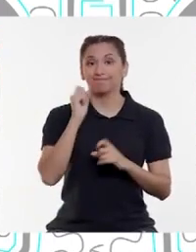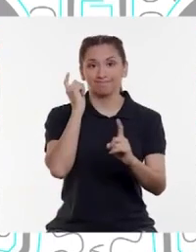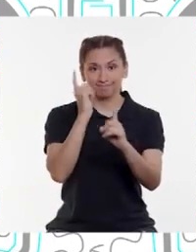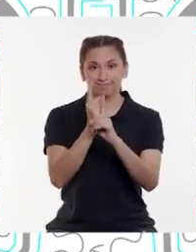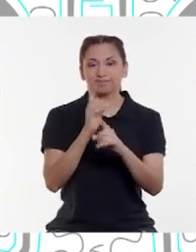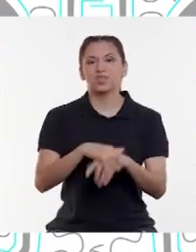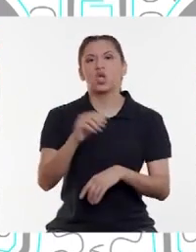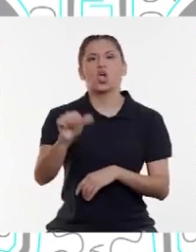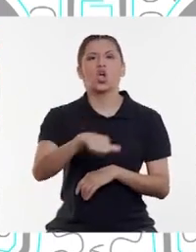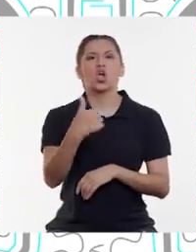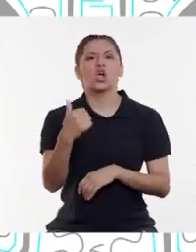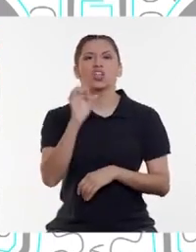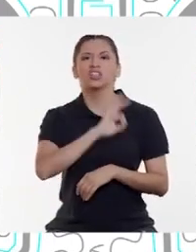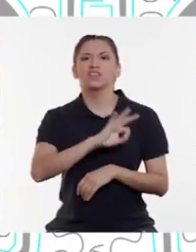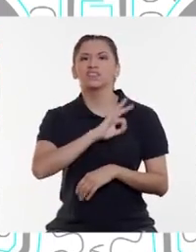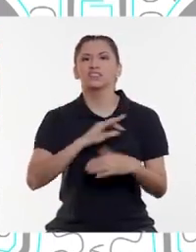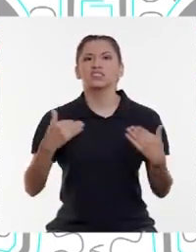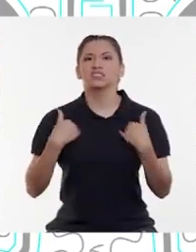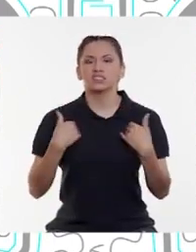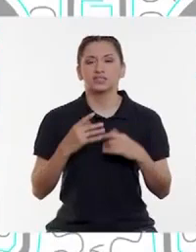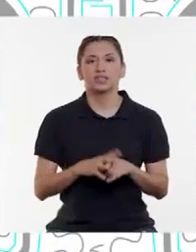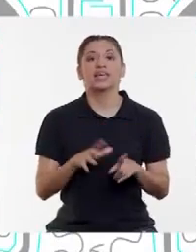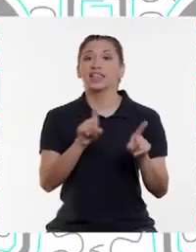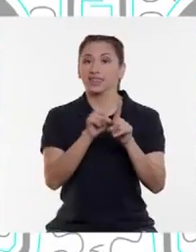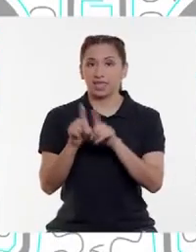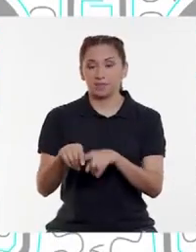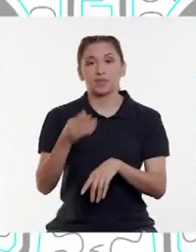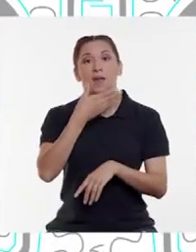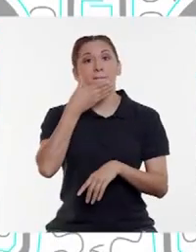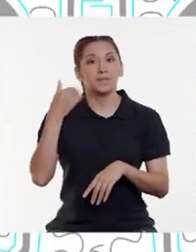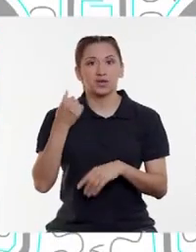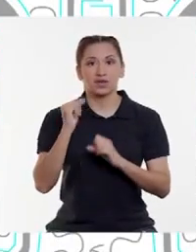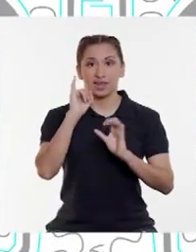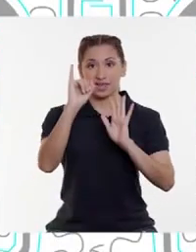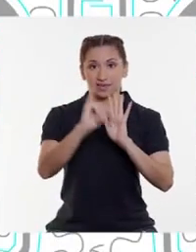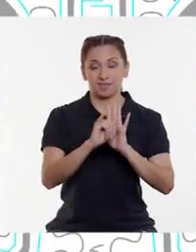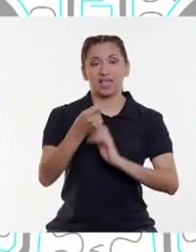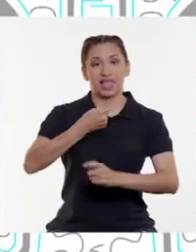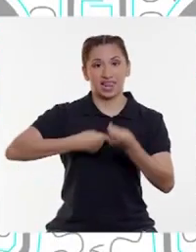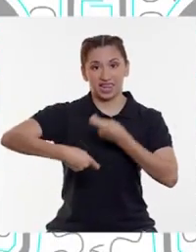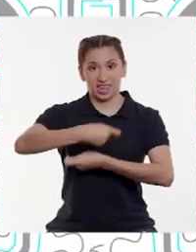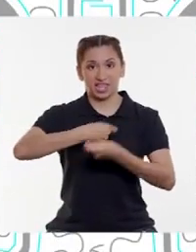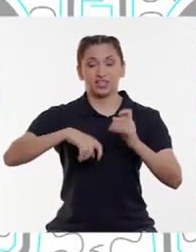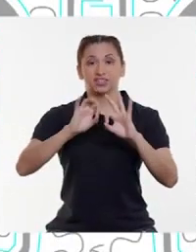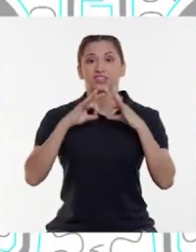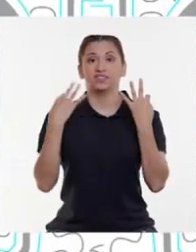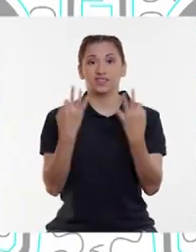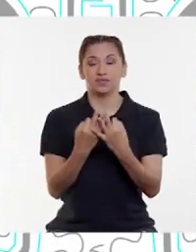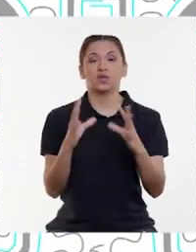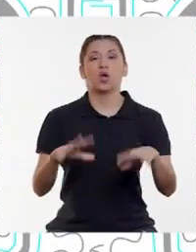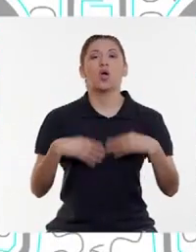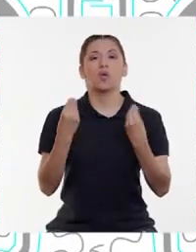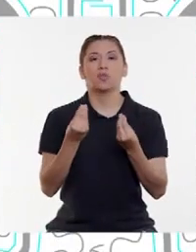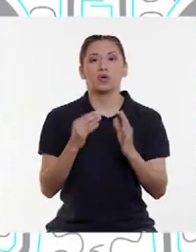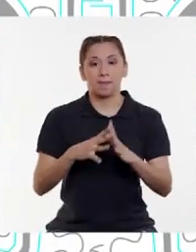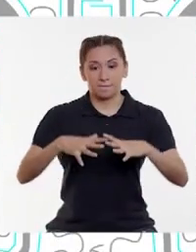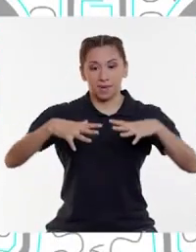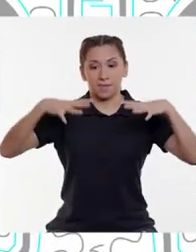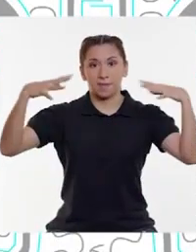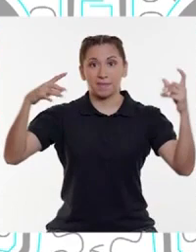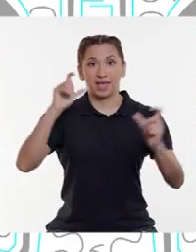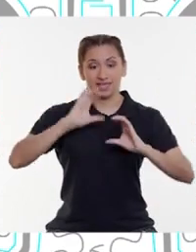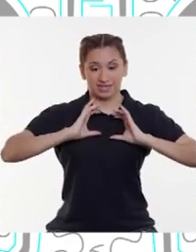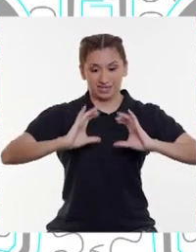sí. ¿Qué otros beneficios hay? También mejoraba la imagen del negocio familiar porque cada vez